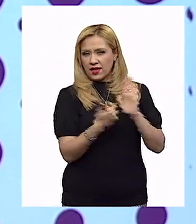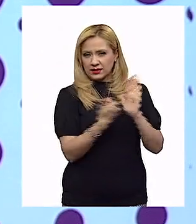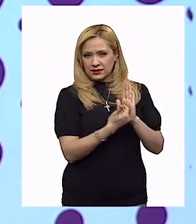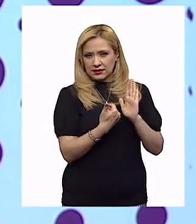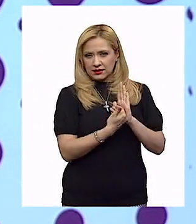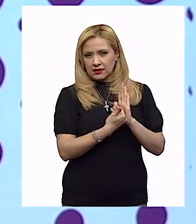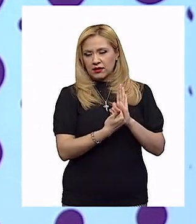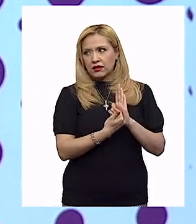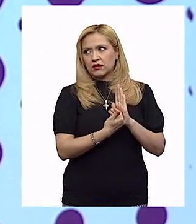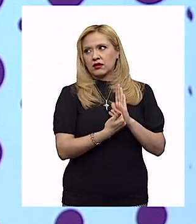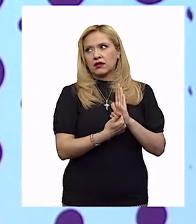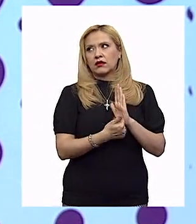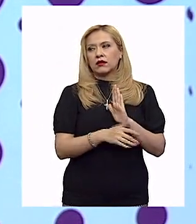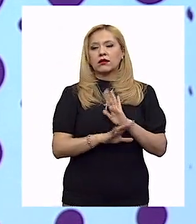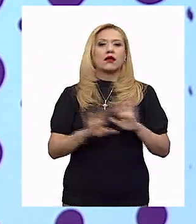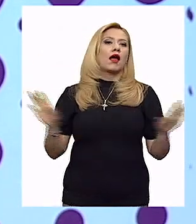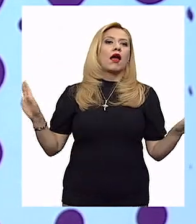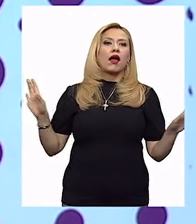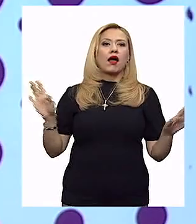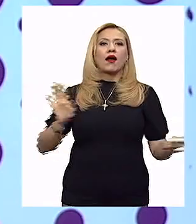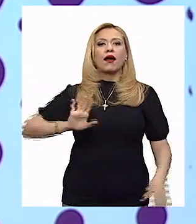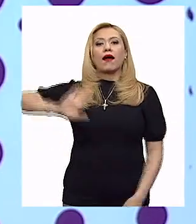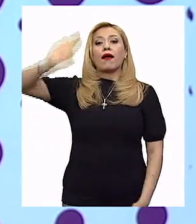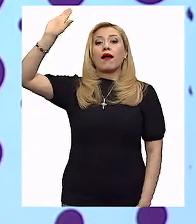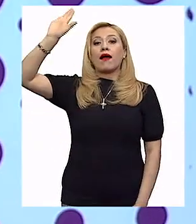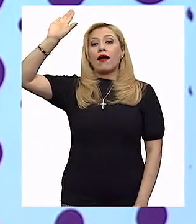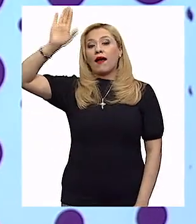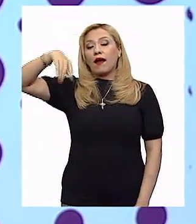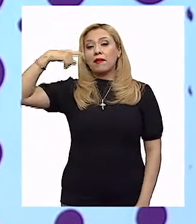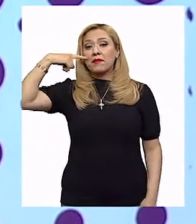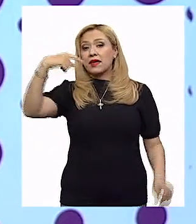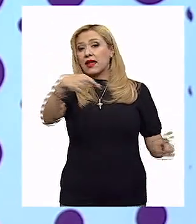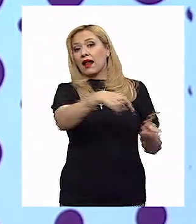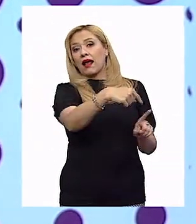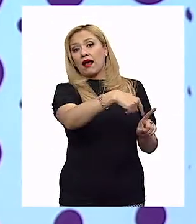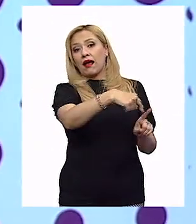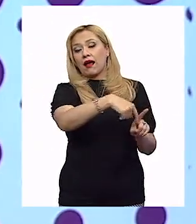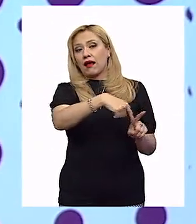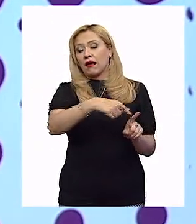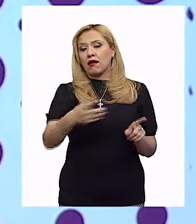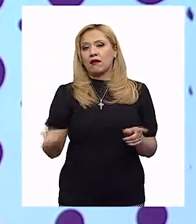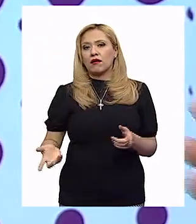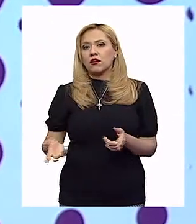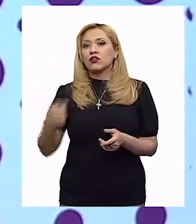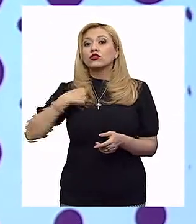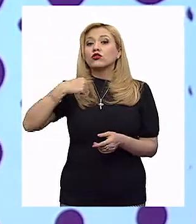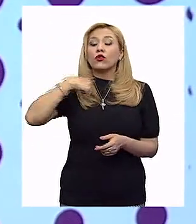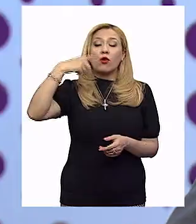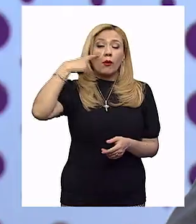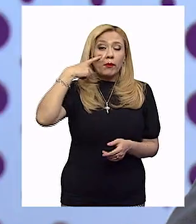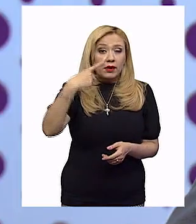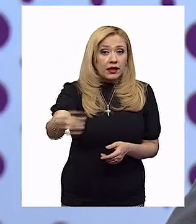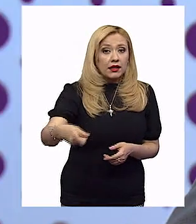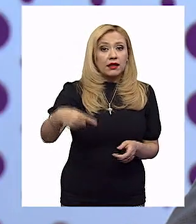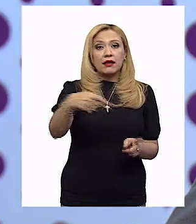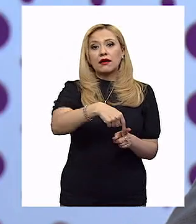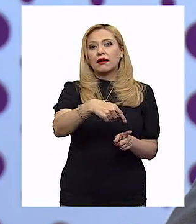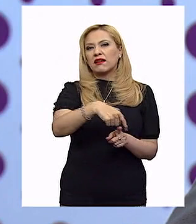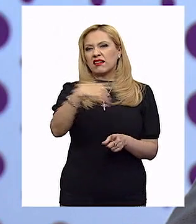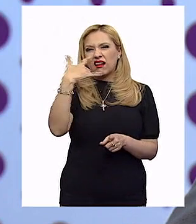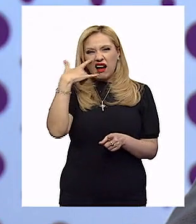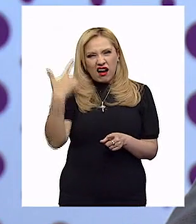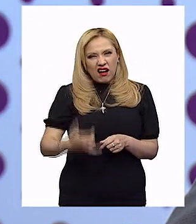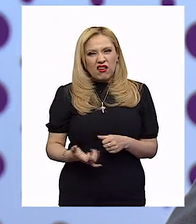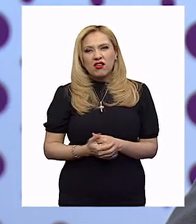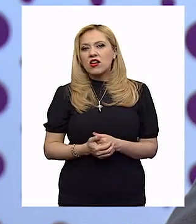decir, no basta con que alguien levante la mano y diga, aquí hay algo extraño, yo vi que en la empresa están sucediendo cosas